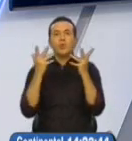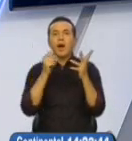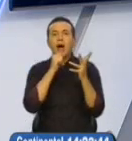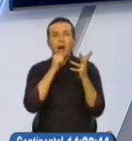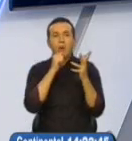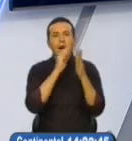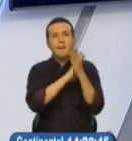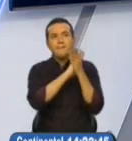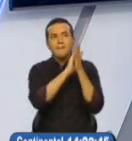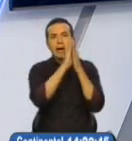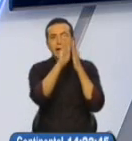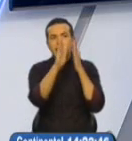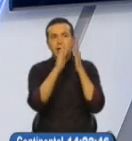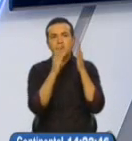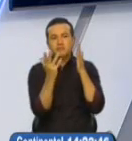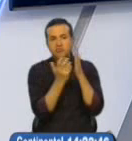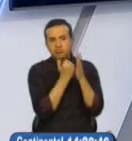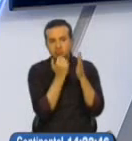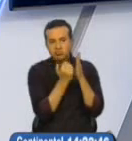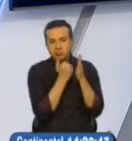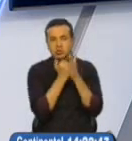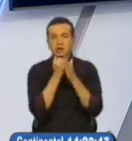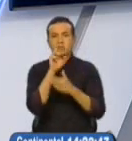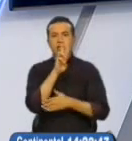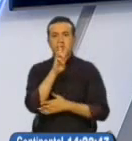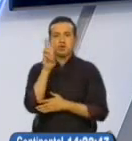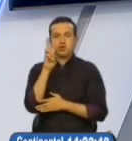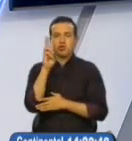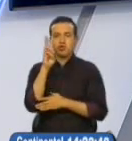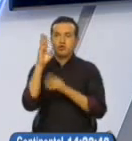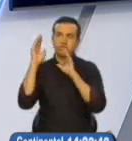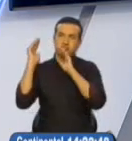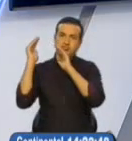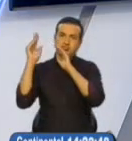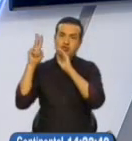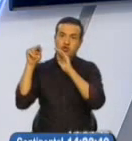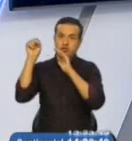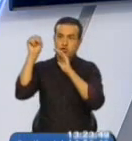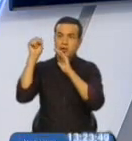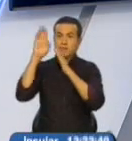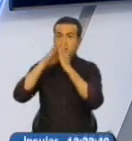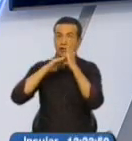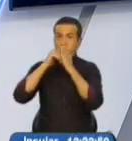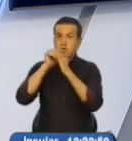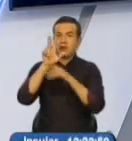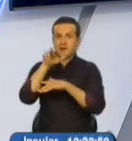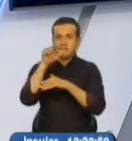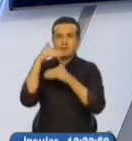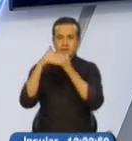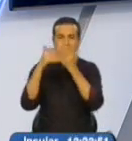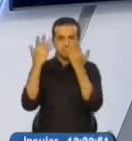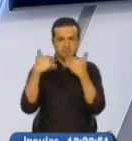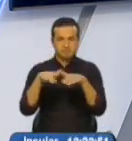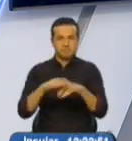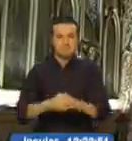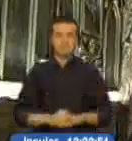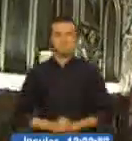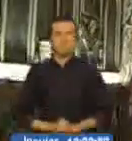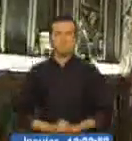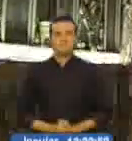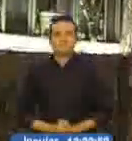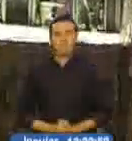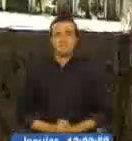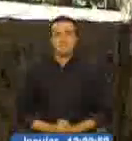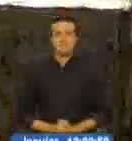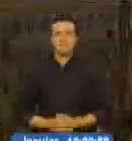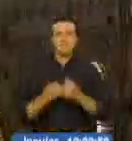humedad, mientras que 62 pinturas correspondientes a la nave norte estarán listas en aproximadamente 3 meses. Dentro